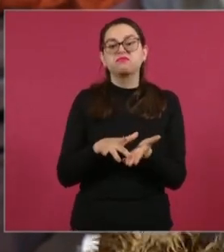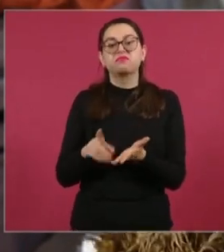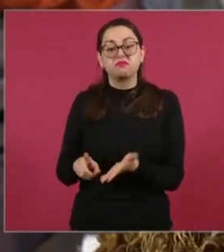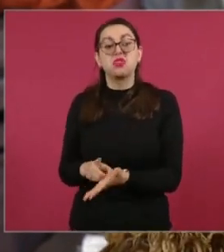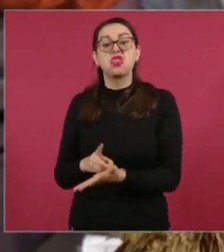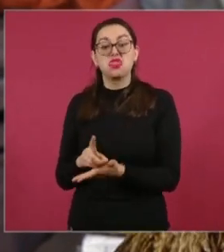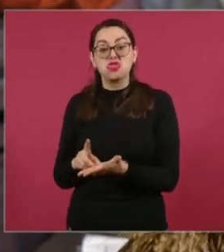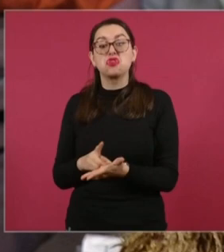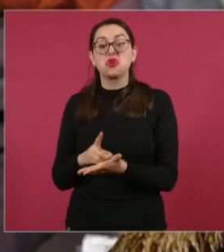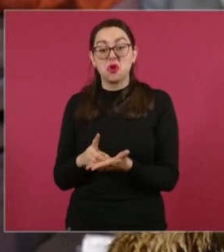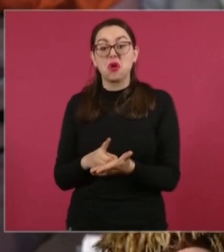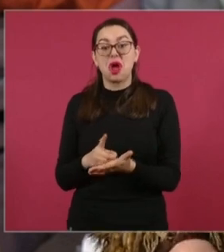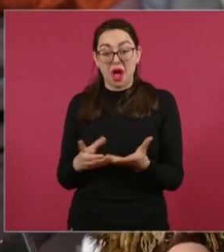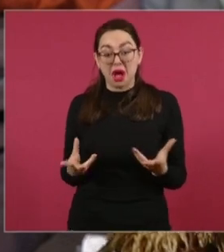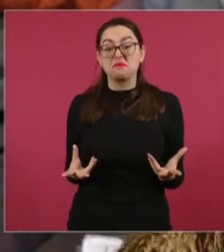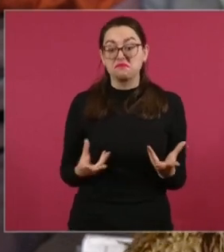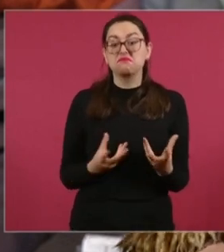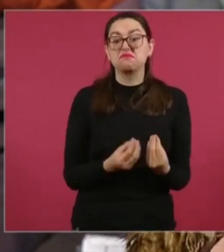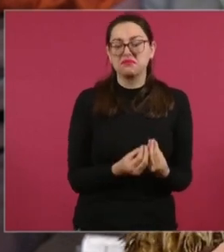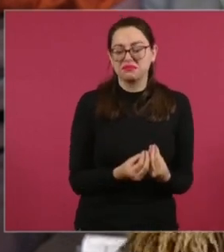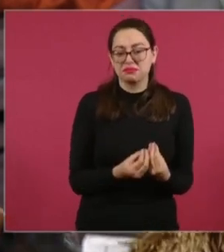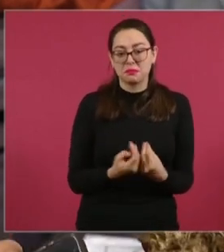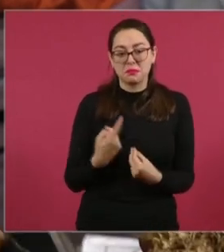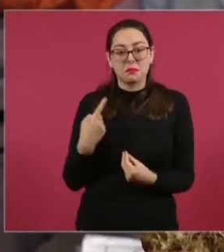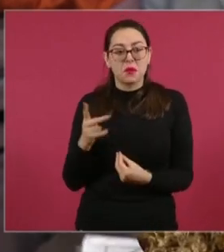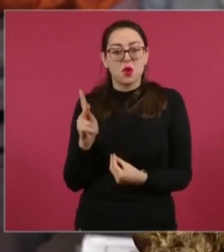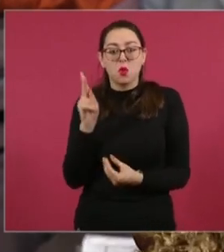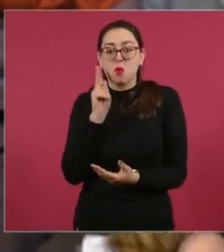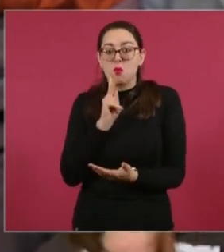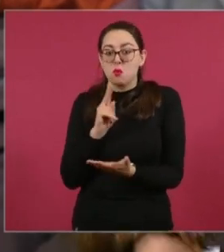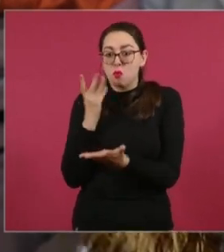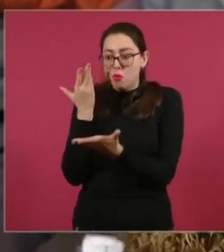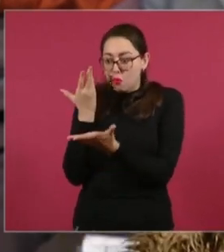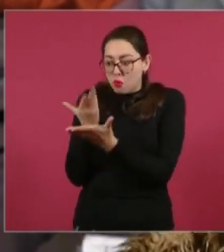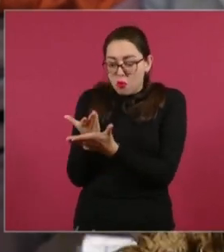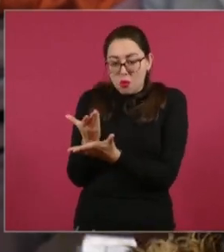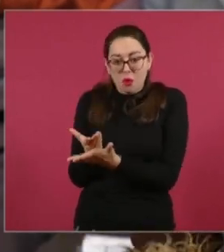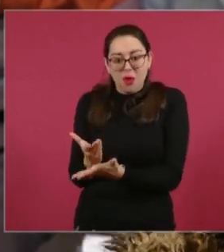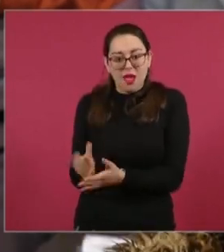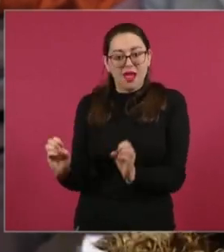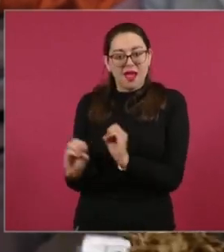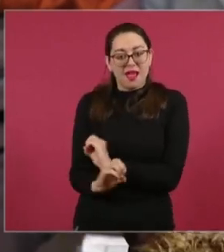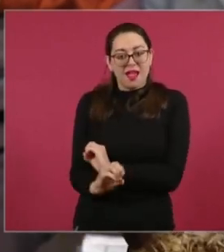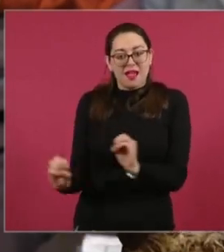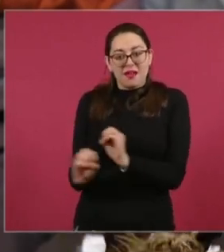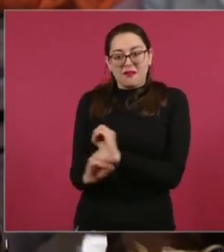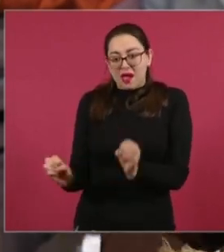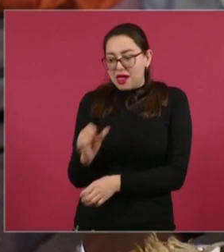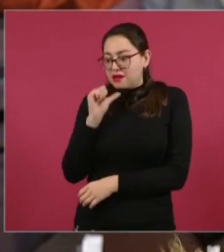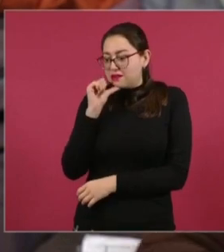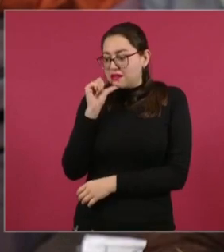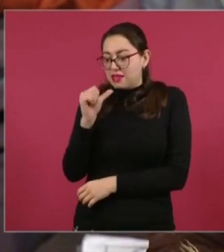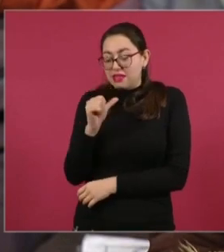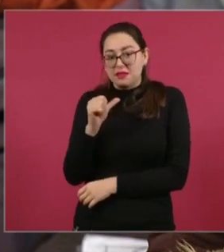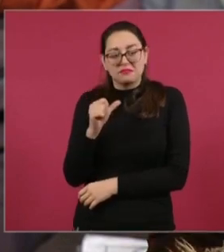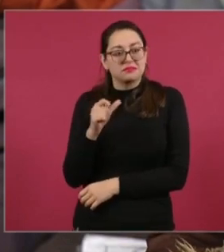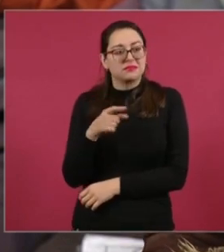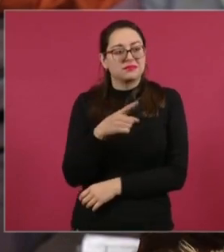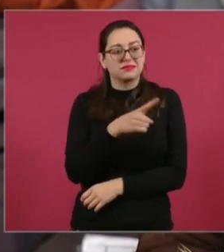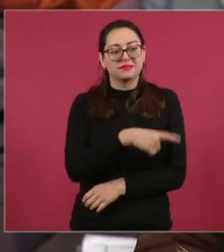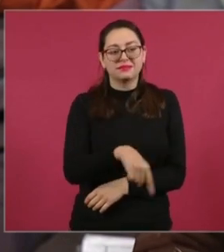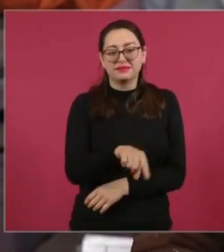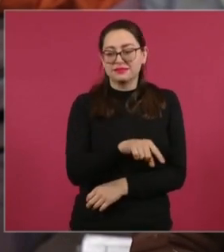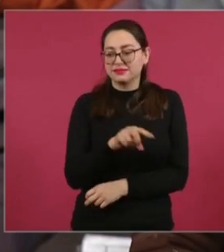este artículo, pero no bastó, no le importó eso a los medios corporativos y algunos periodistas que inmediatamente replicaron esa información